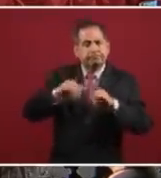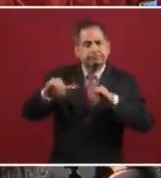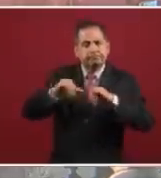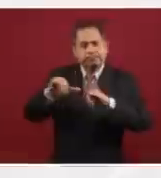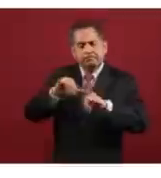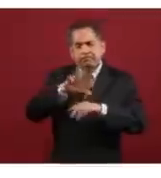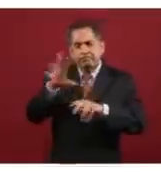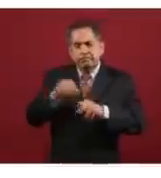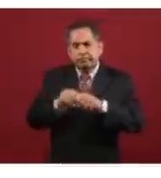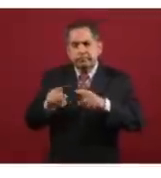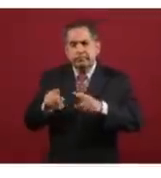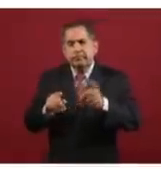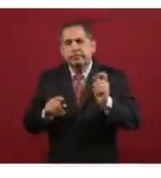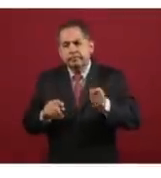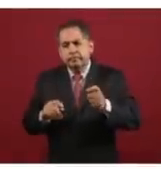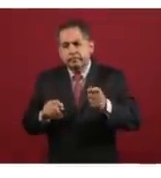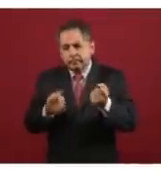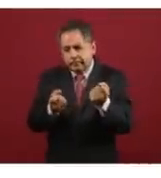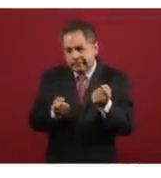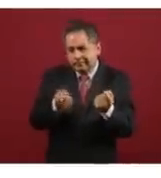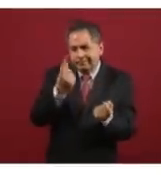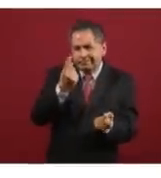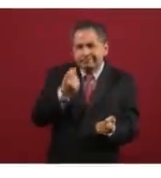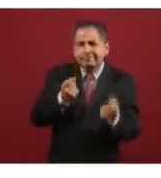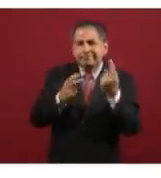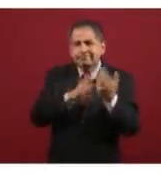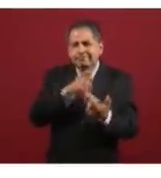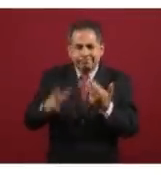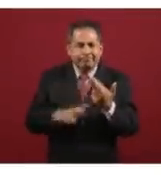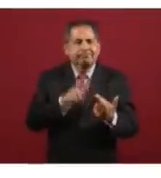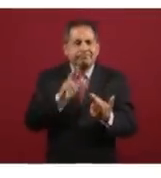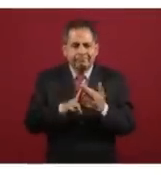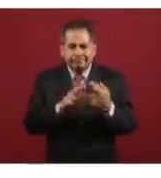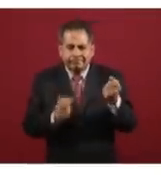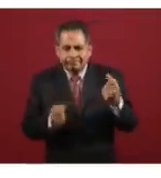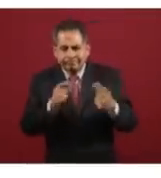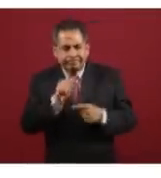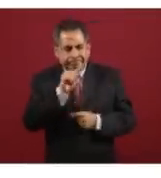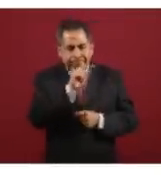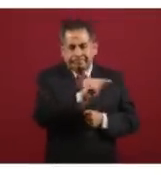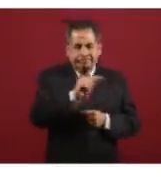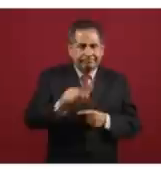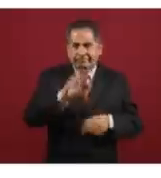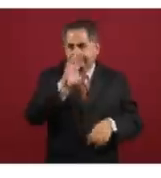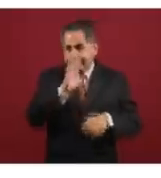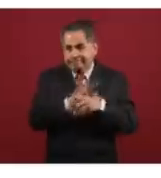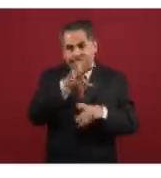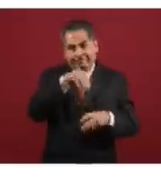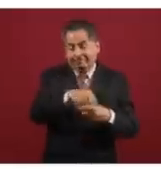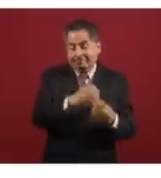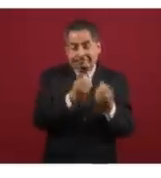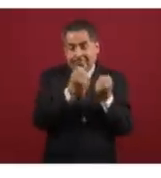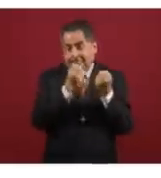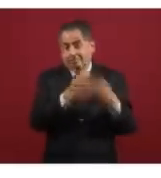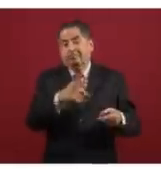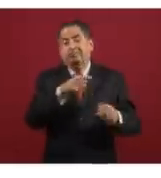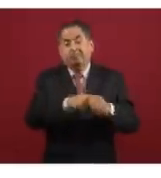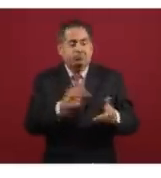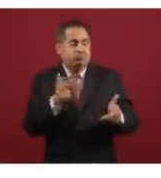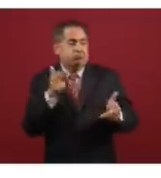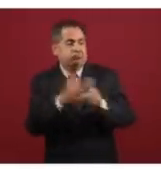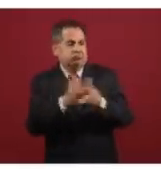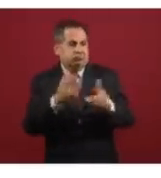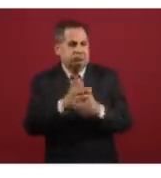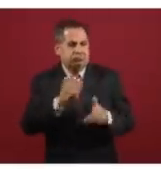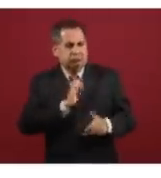son algunas regiones del país que concentran los homicidios